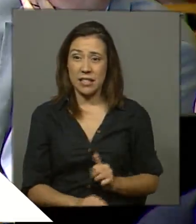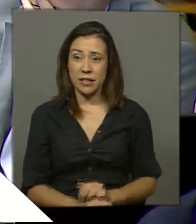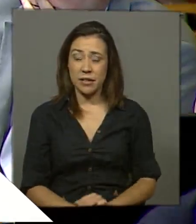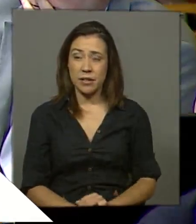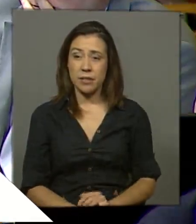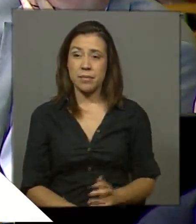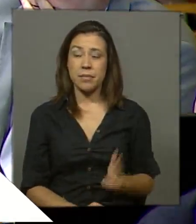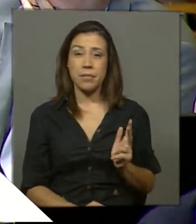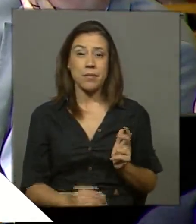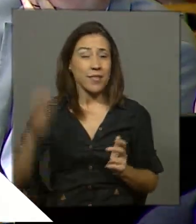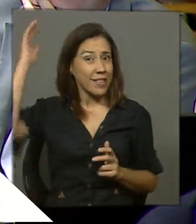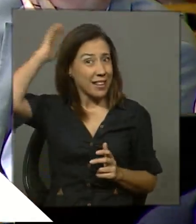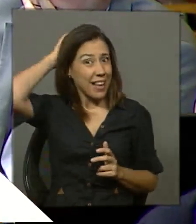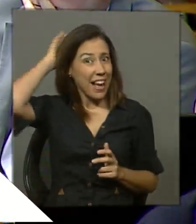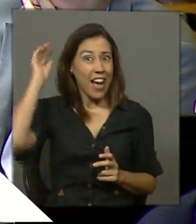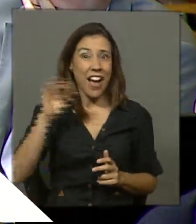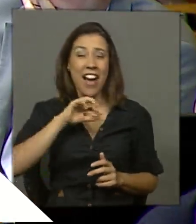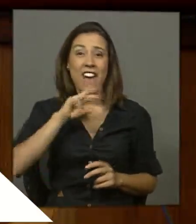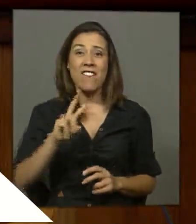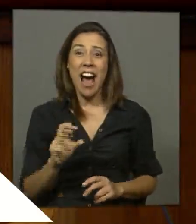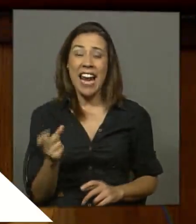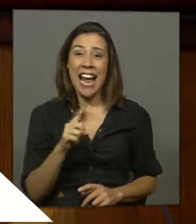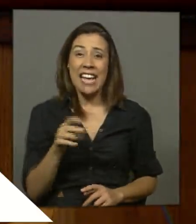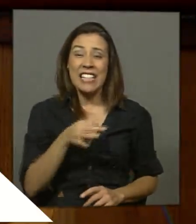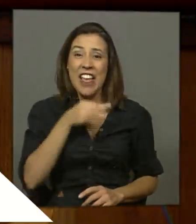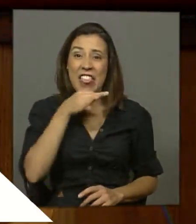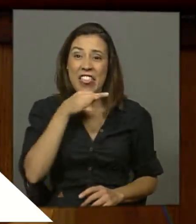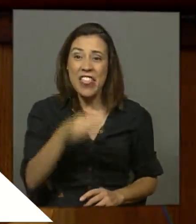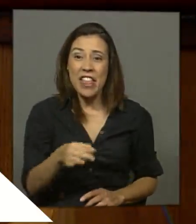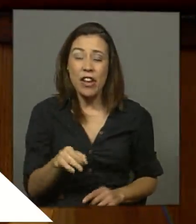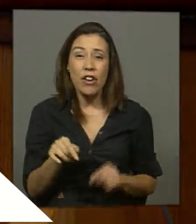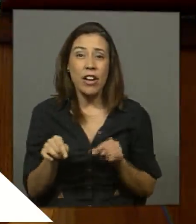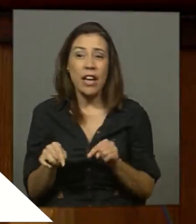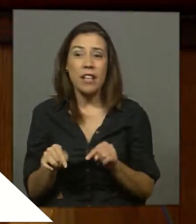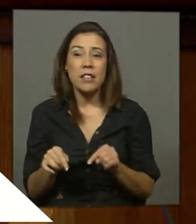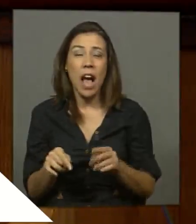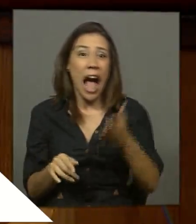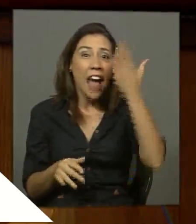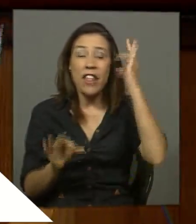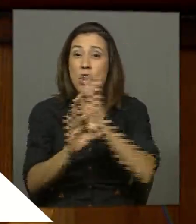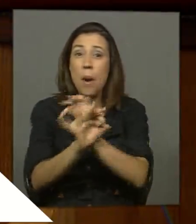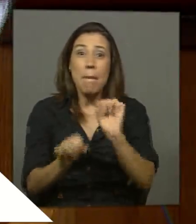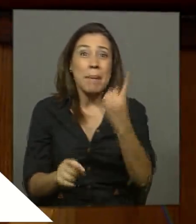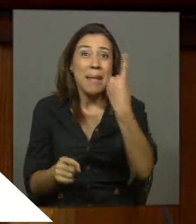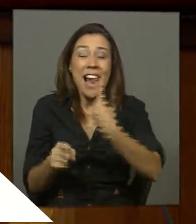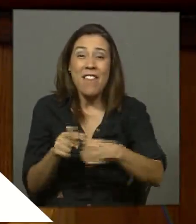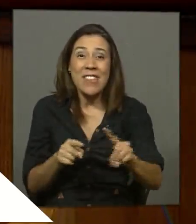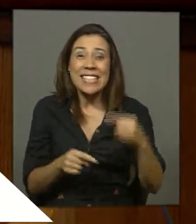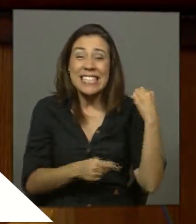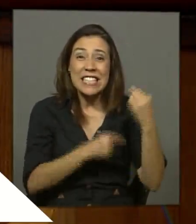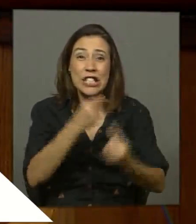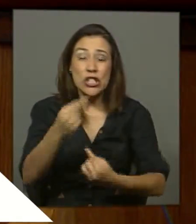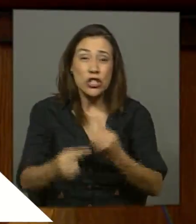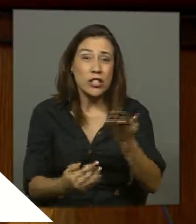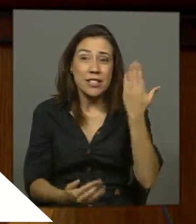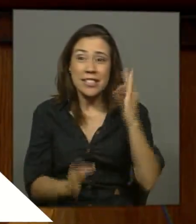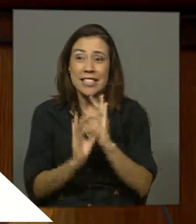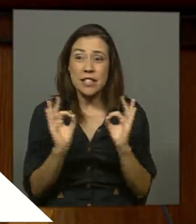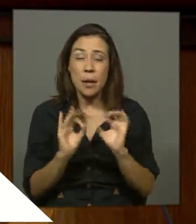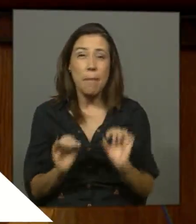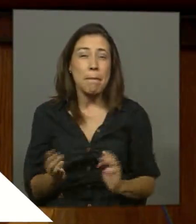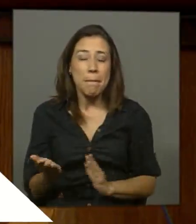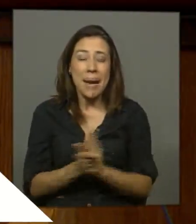monseñor Vargas señaló se trata de algo que no tiene precedente No tiene parangón es el